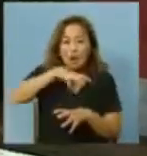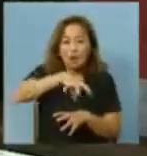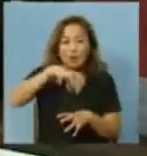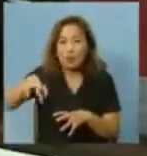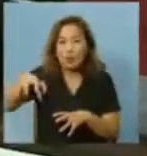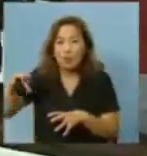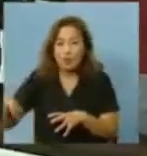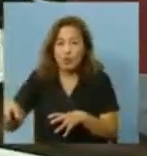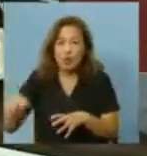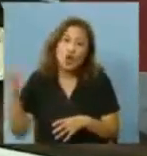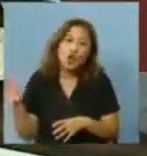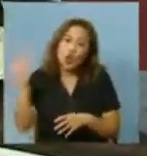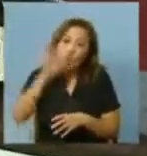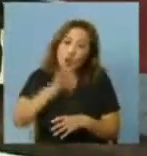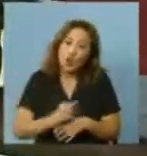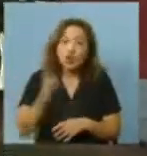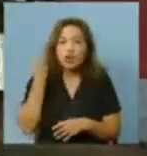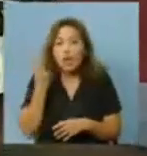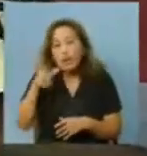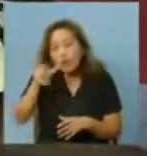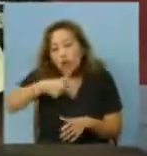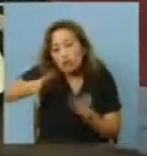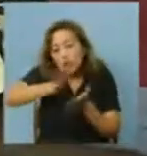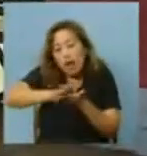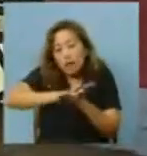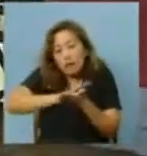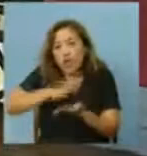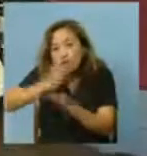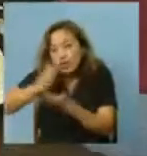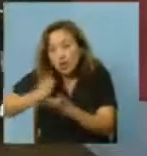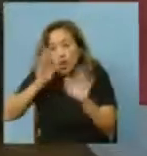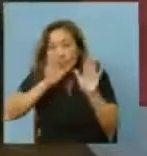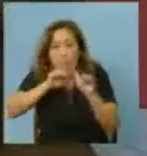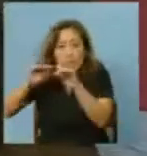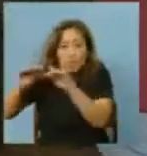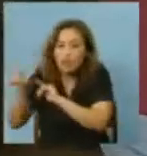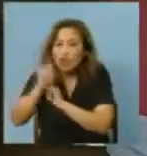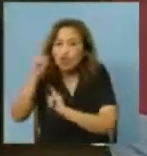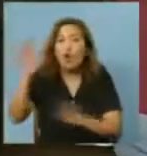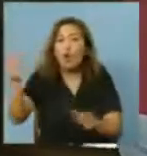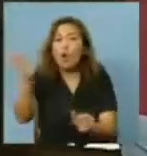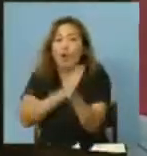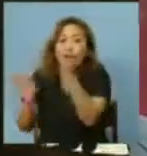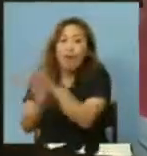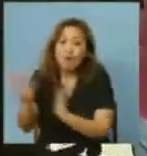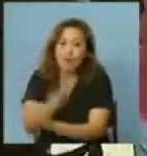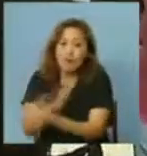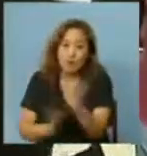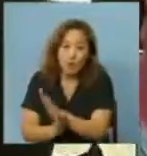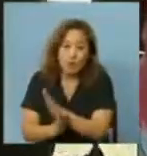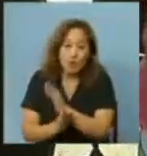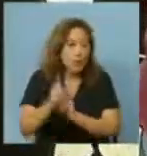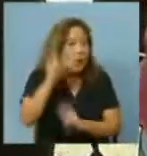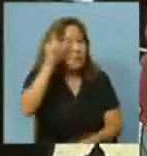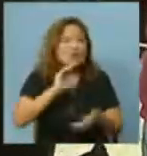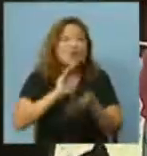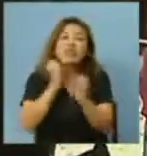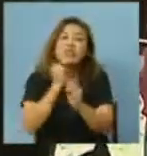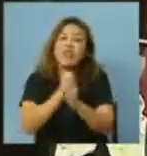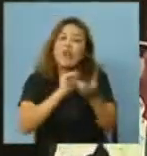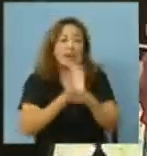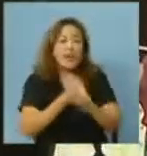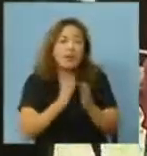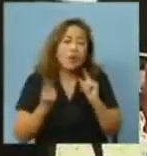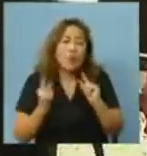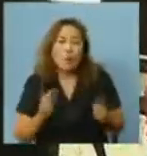grupos. No es que todos los días lava la misma persona o cocina la misma persona, sino que se van alternando entre ellas mismas. ¿Y hay gente que trabaja ad honorem, de buen